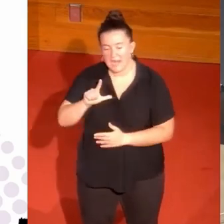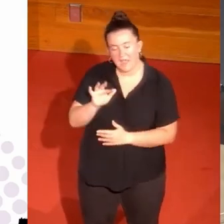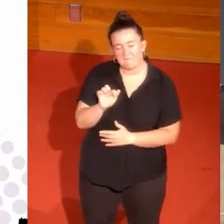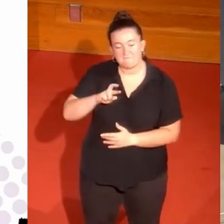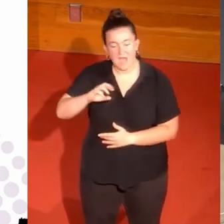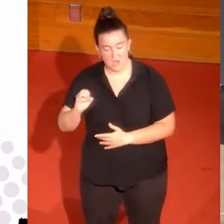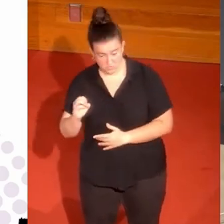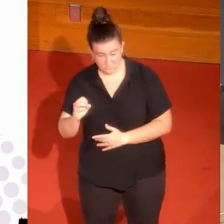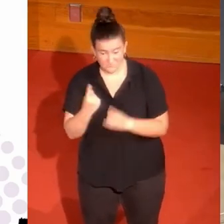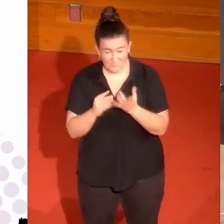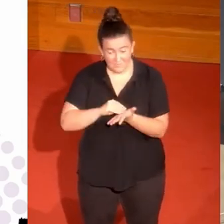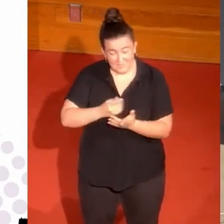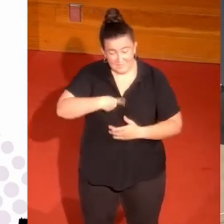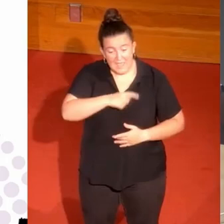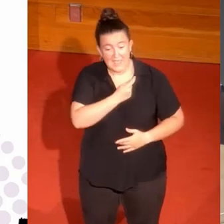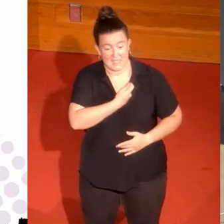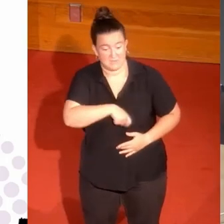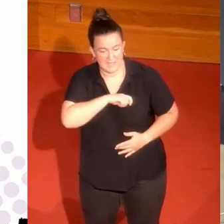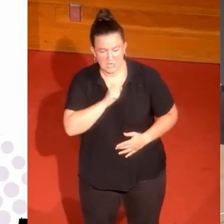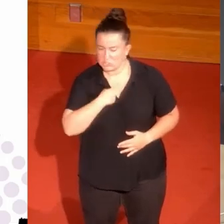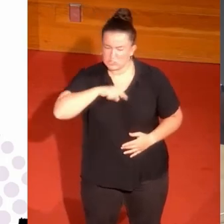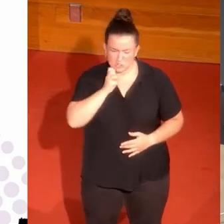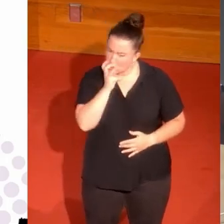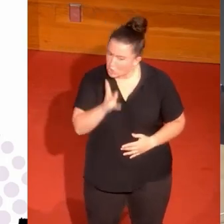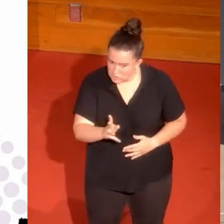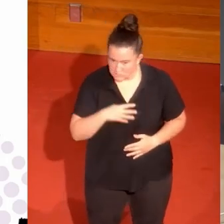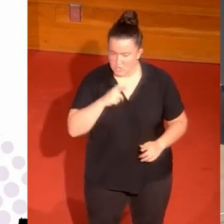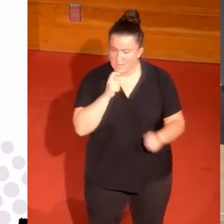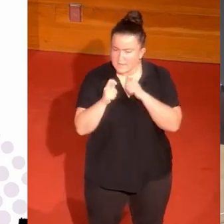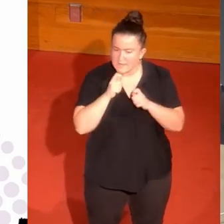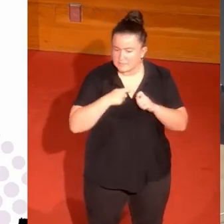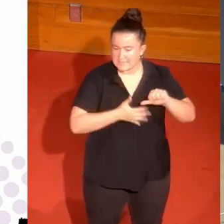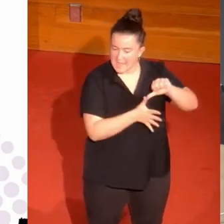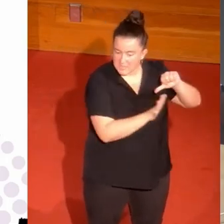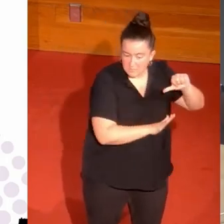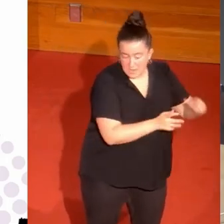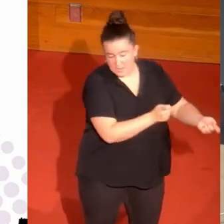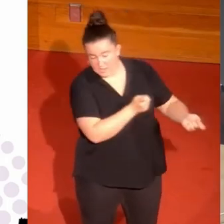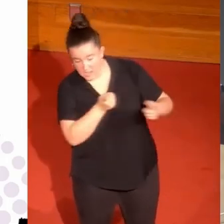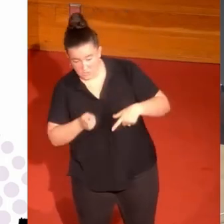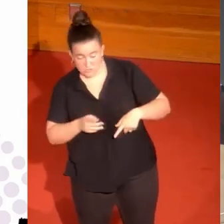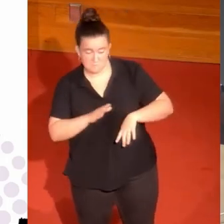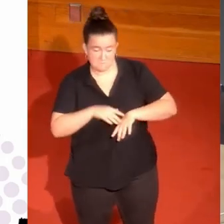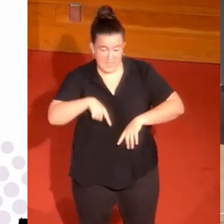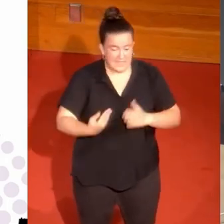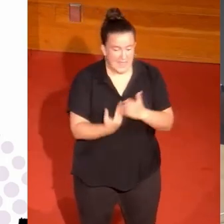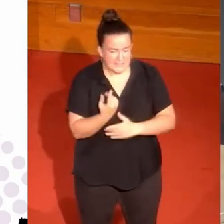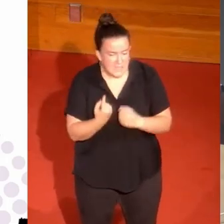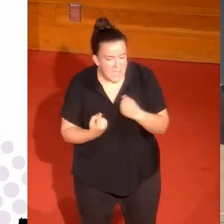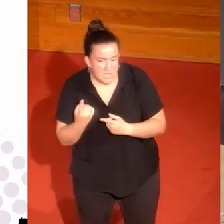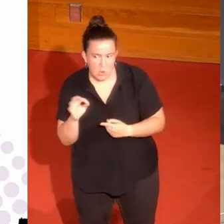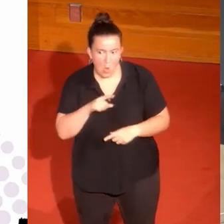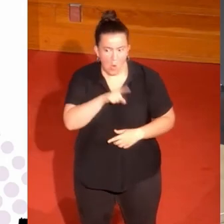España cada año traemos a periodistas latinoamericanos para que estén aquí unos unos unos días Eh